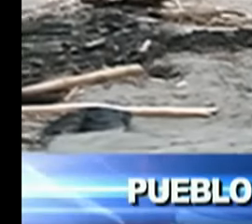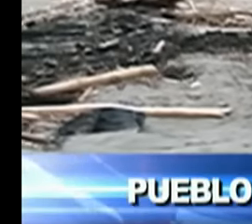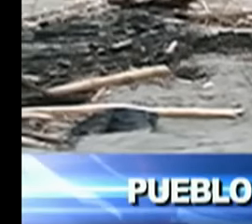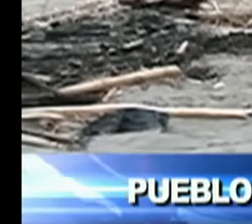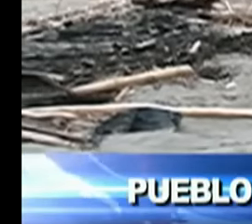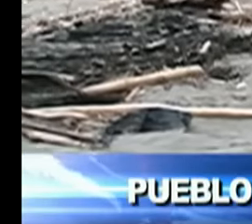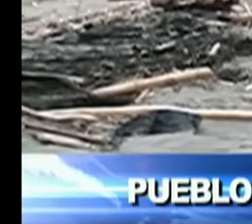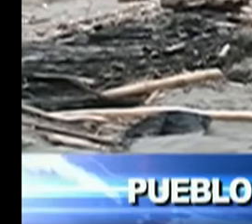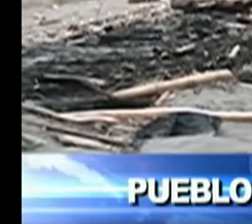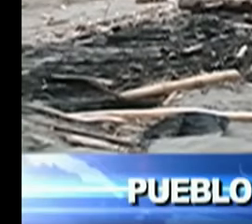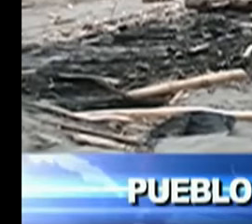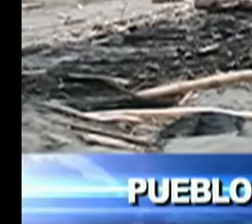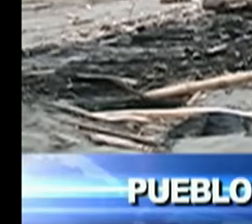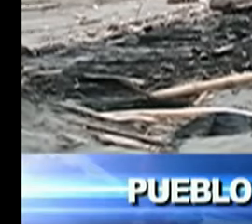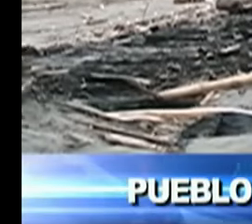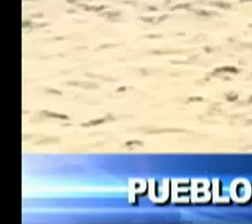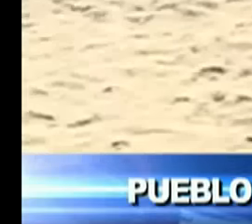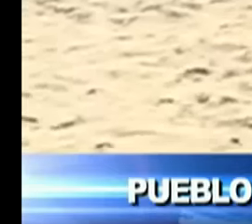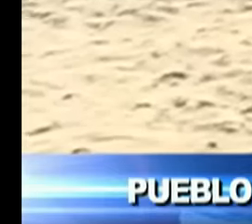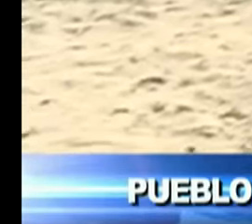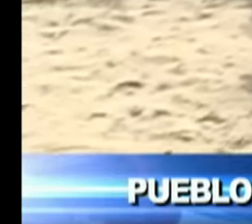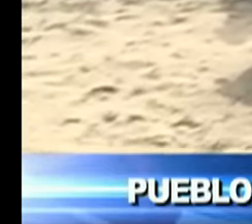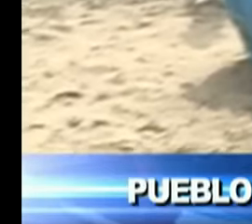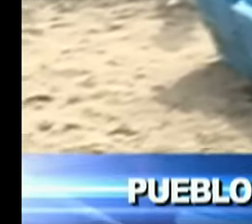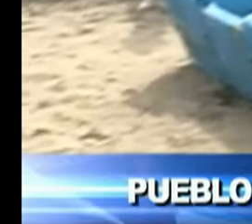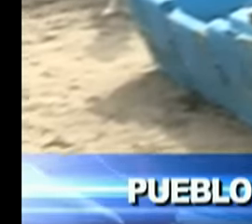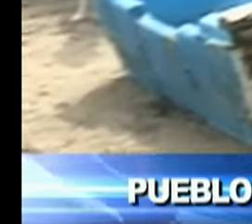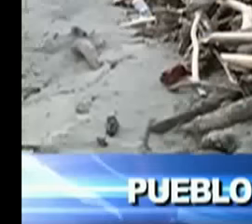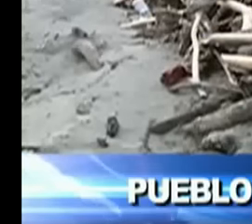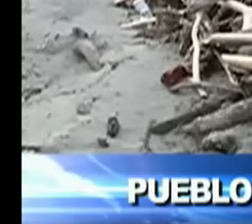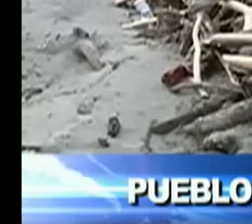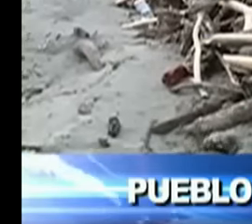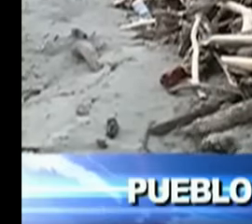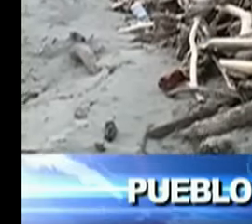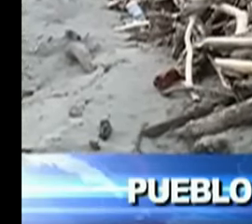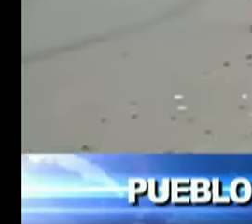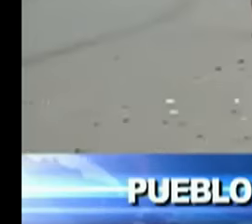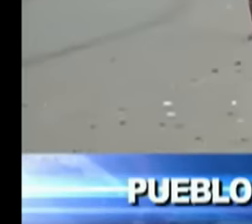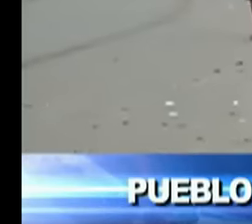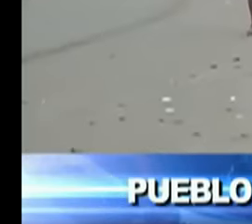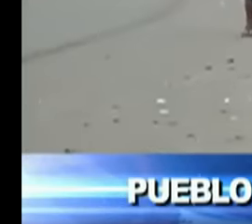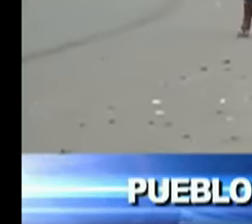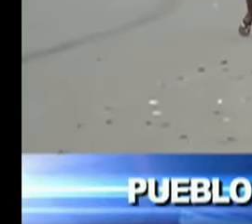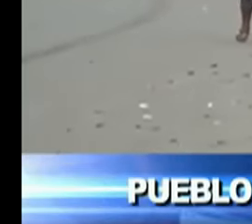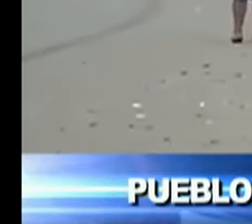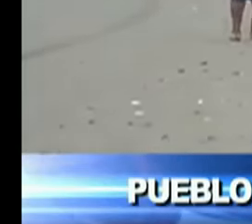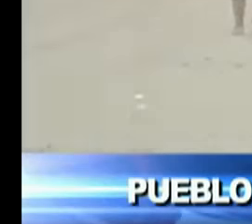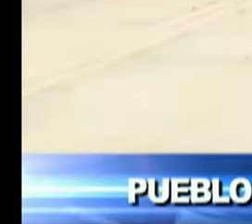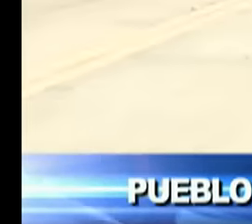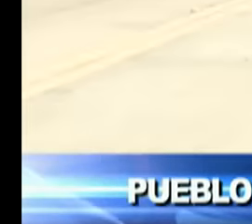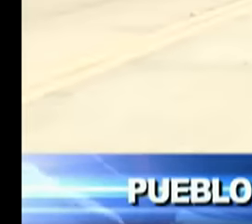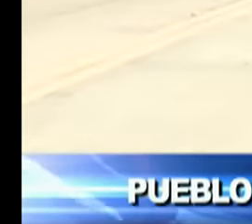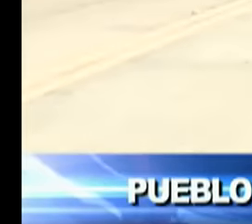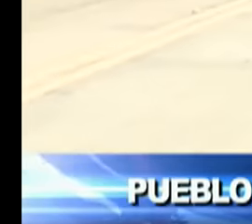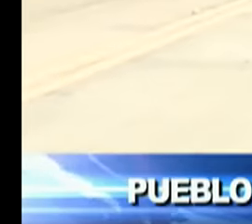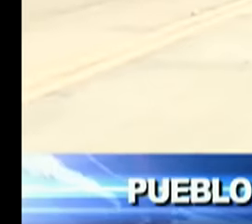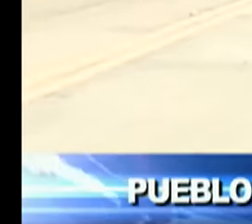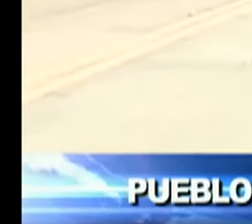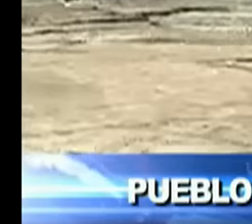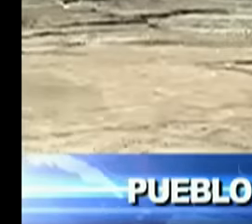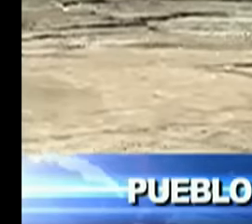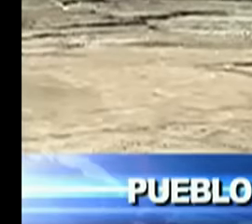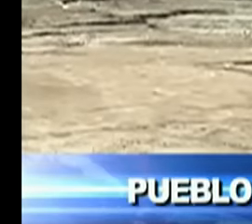informado. De ser un poblado de pescadores, pasó a ser un pueblo fantasma tras el terremoto. Descubra cuál es el sitio manabita